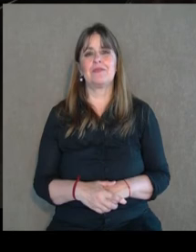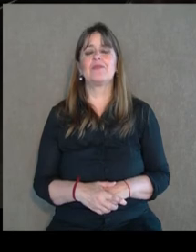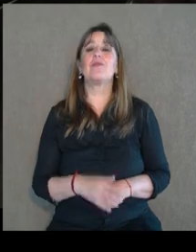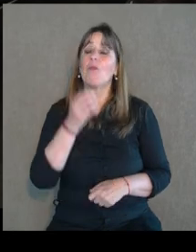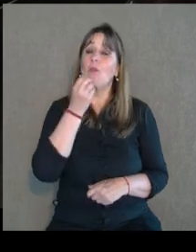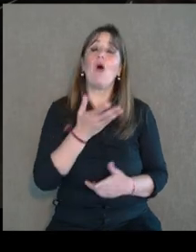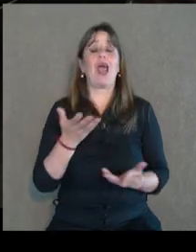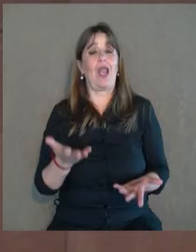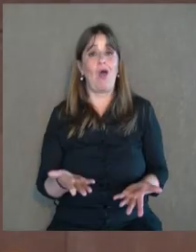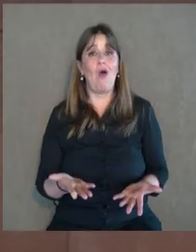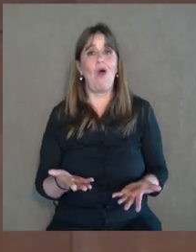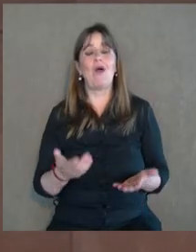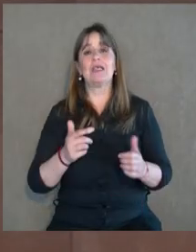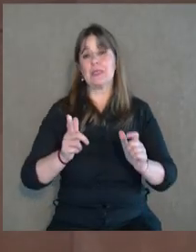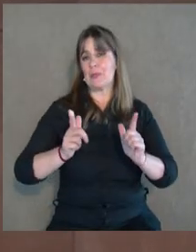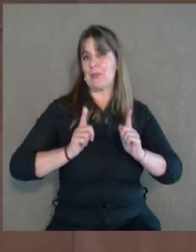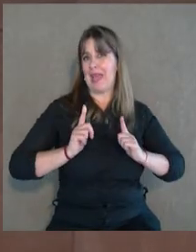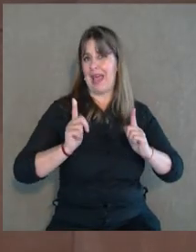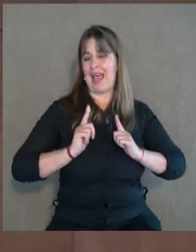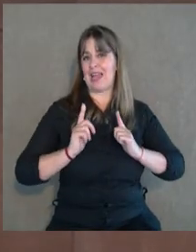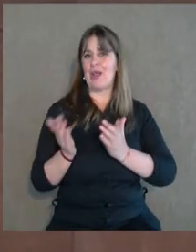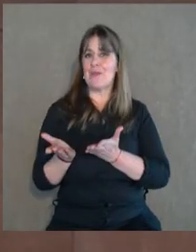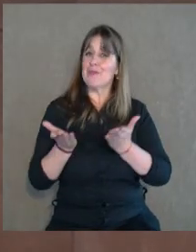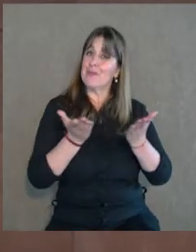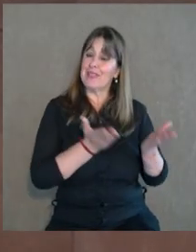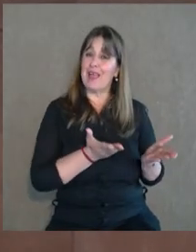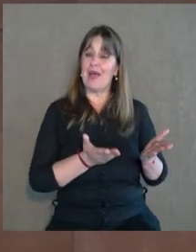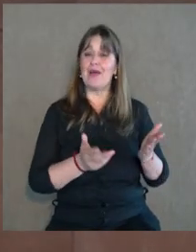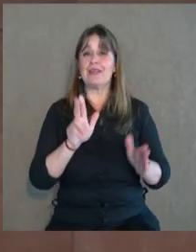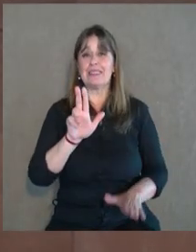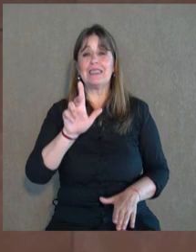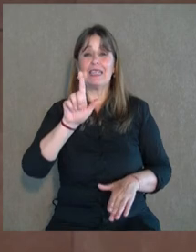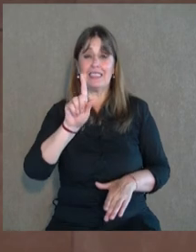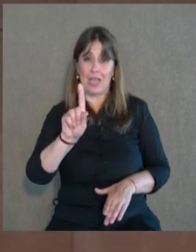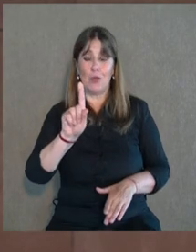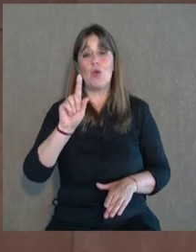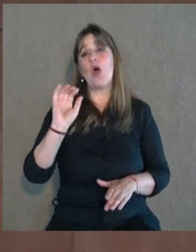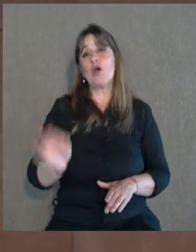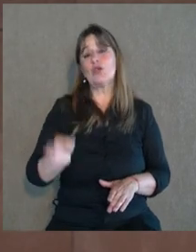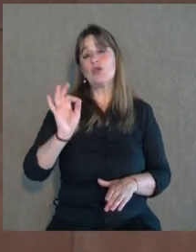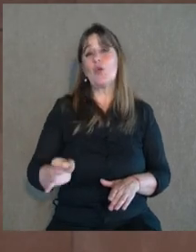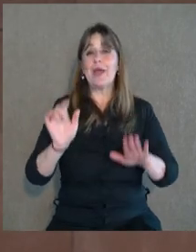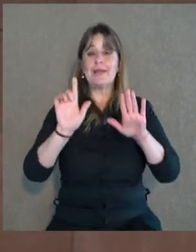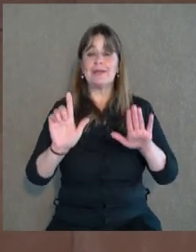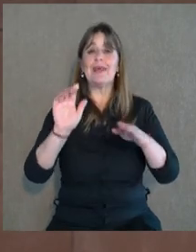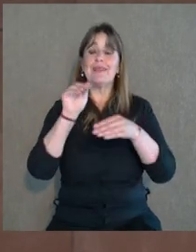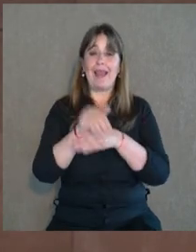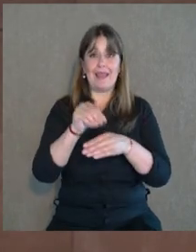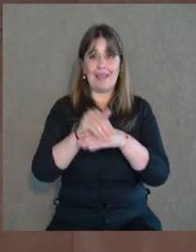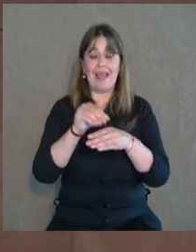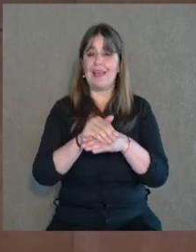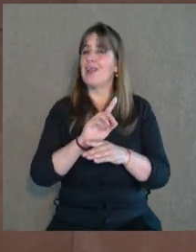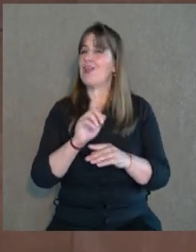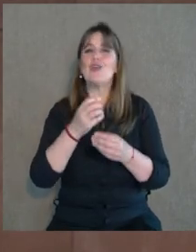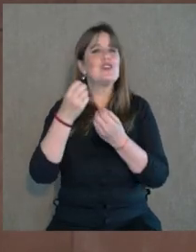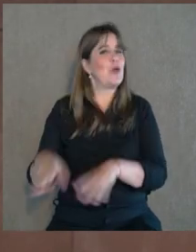bueno queda esperar los los invitamos nuevamente el 31 de octubre a las 19 horas y no se lo